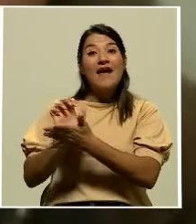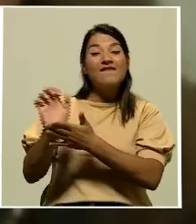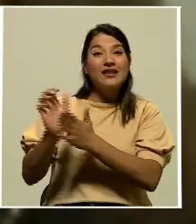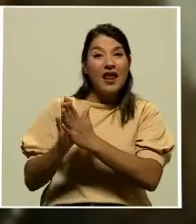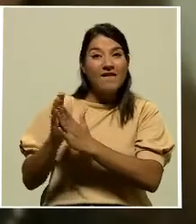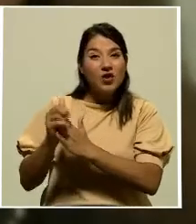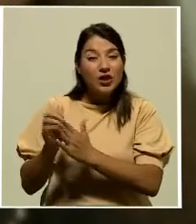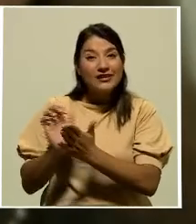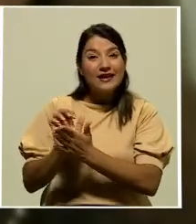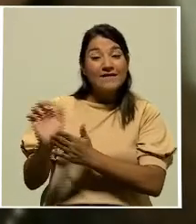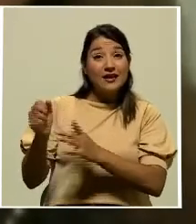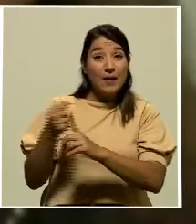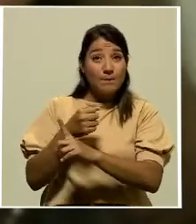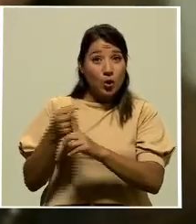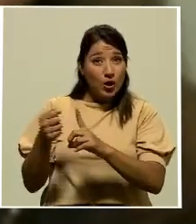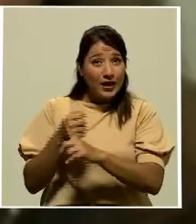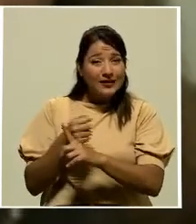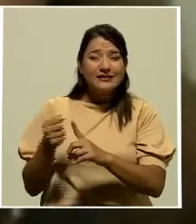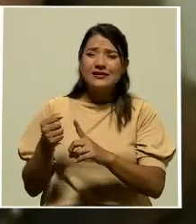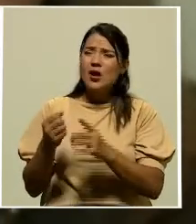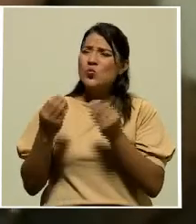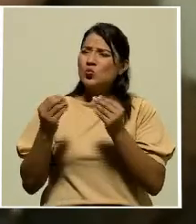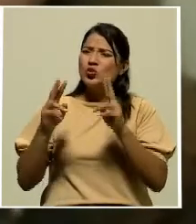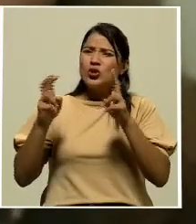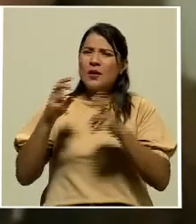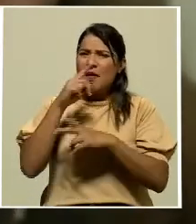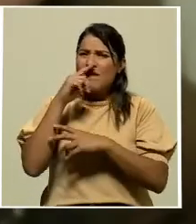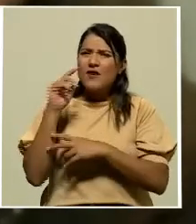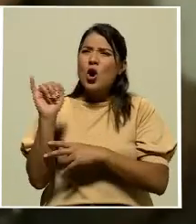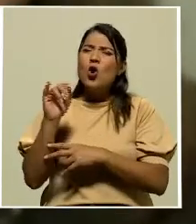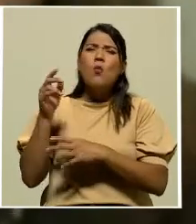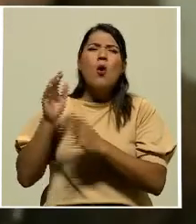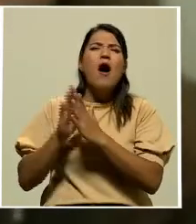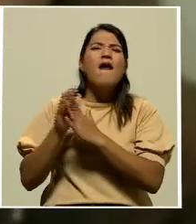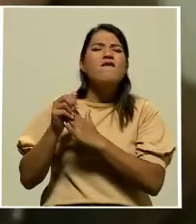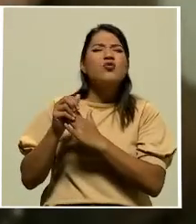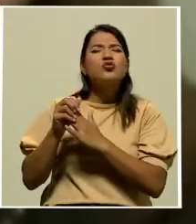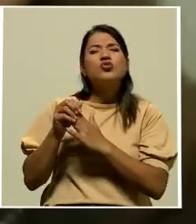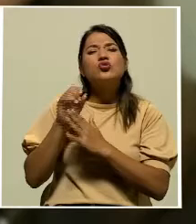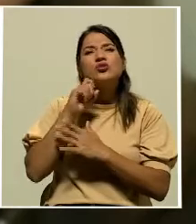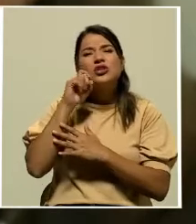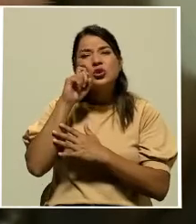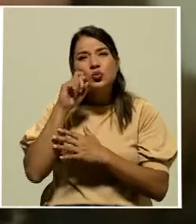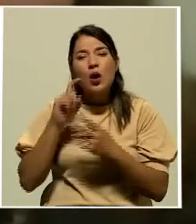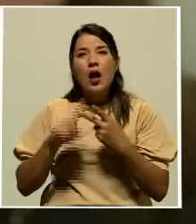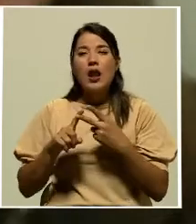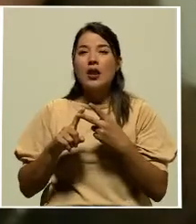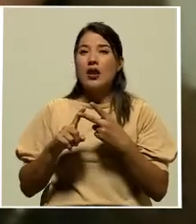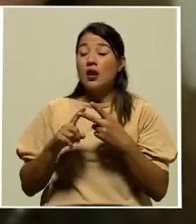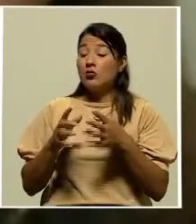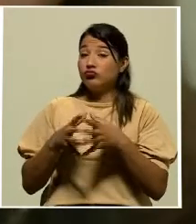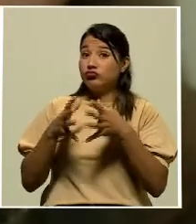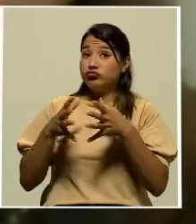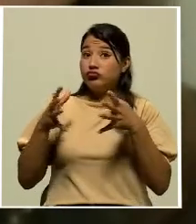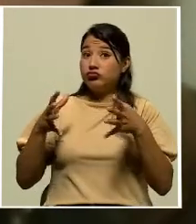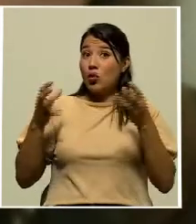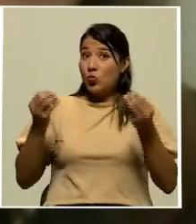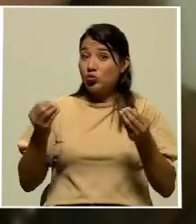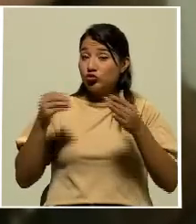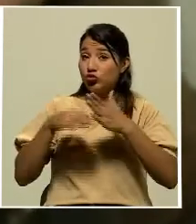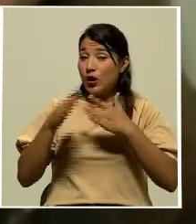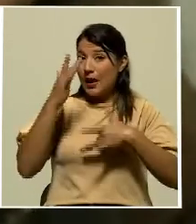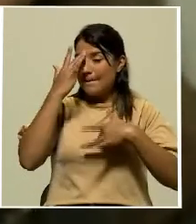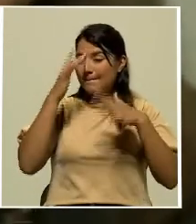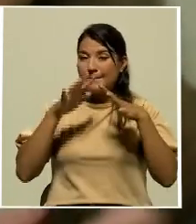violencia, y aquí temas muy feos, como abuso sexual, explotación sexual, que aumentou muchísimo, y ahí PANI